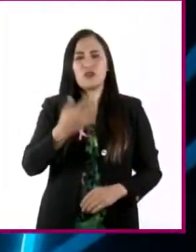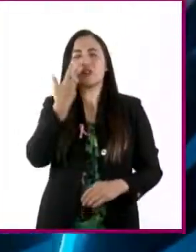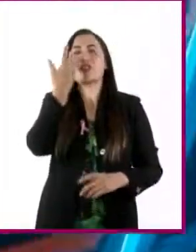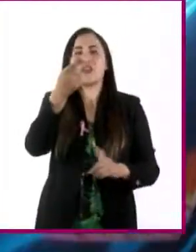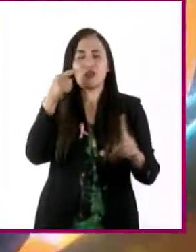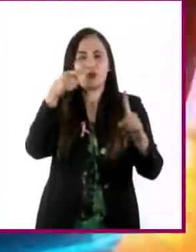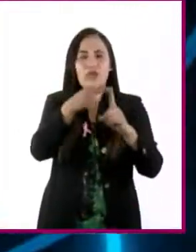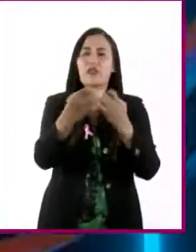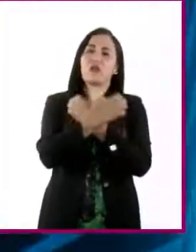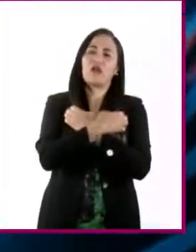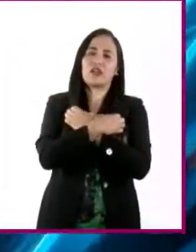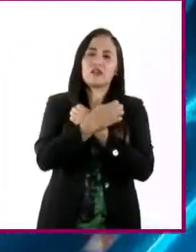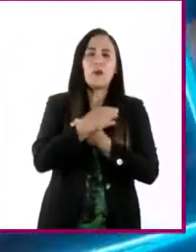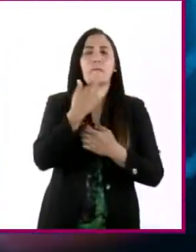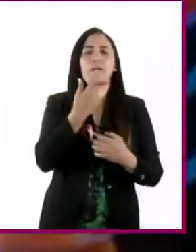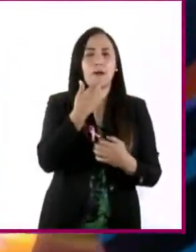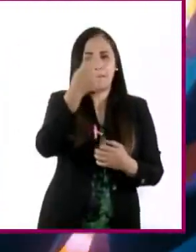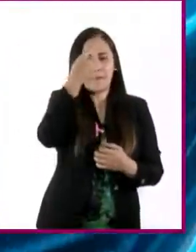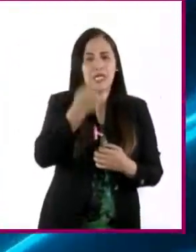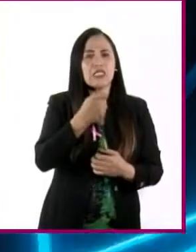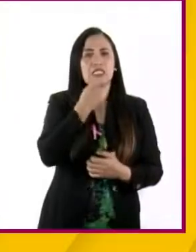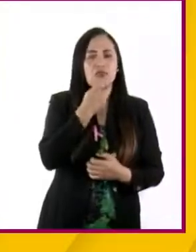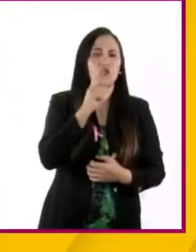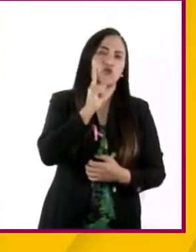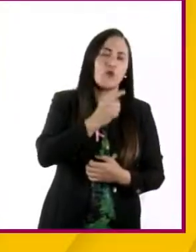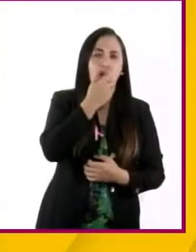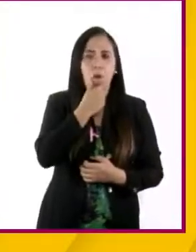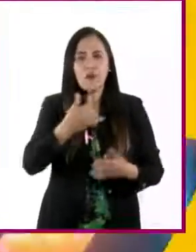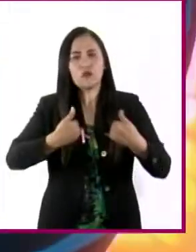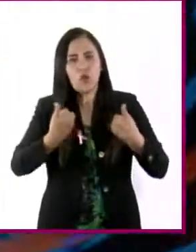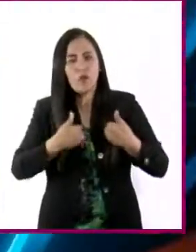pues, agárrense recio.